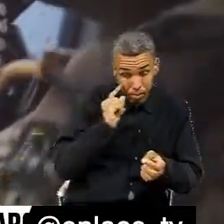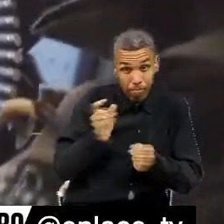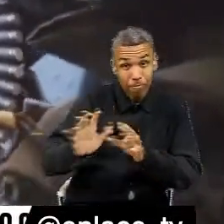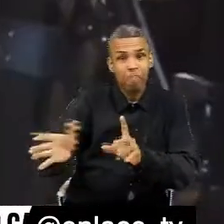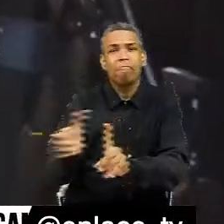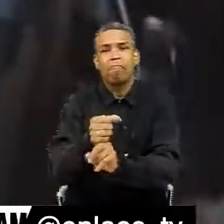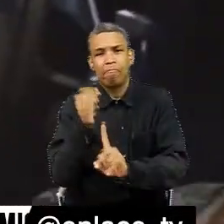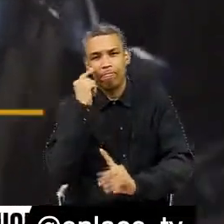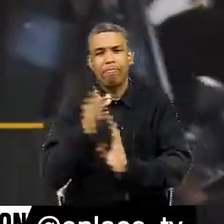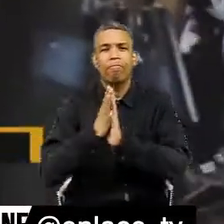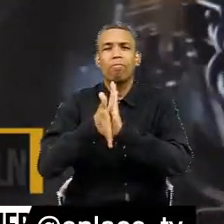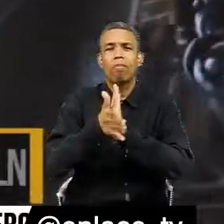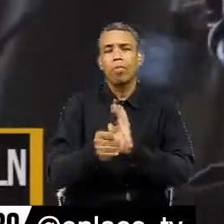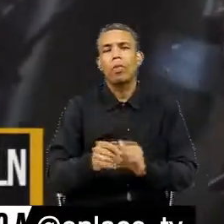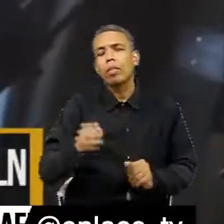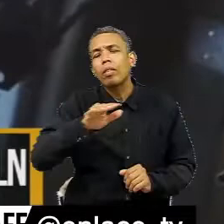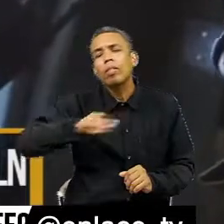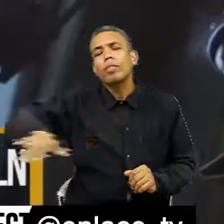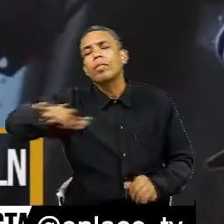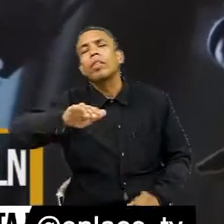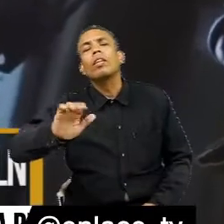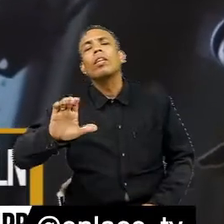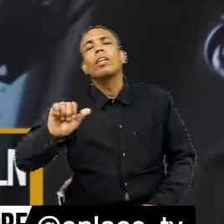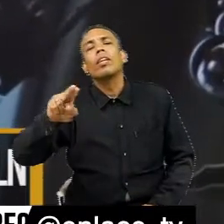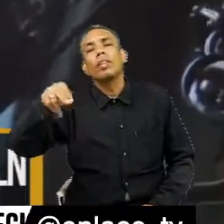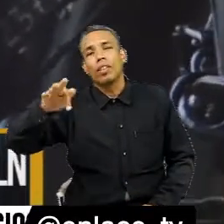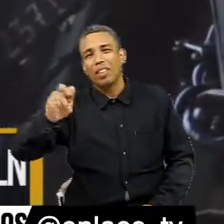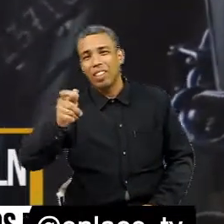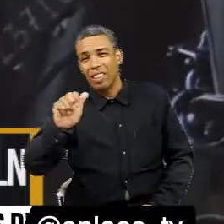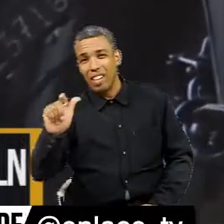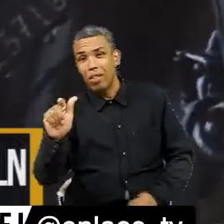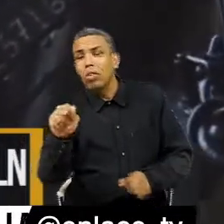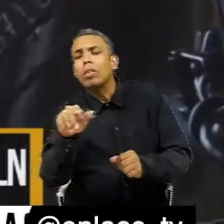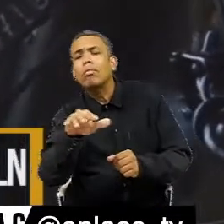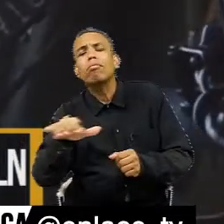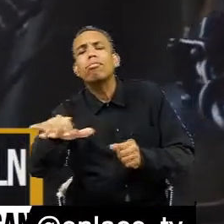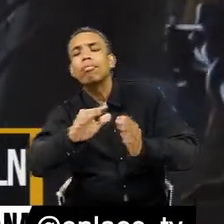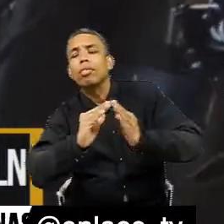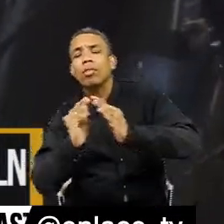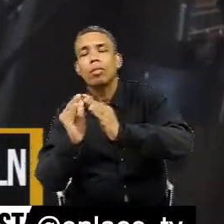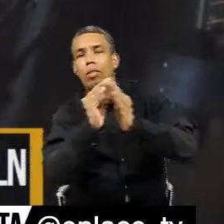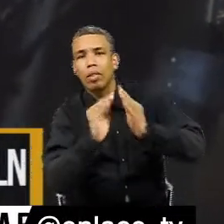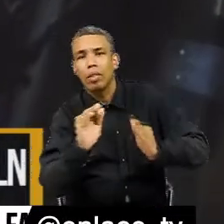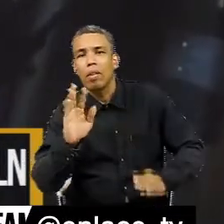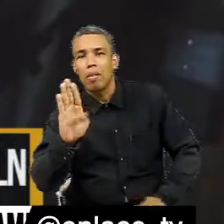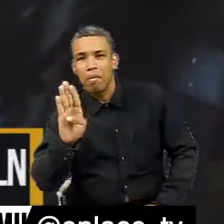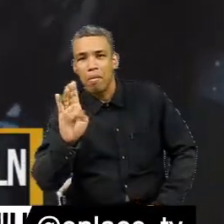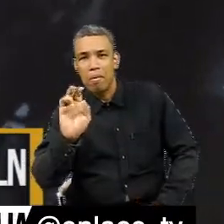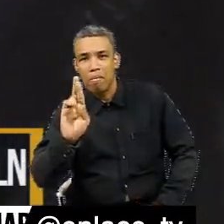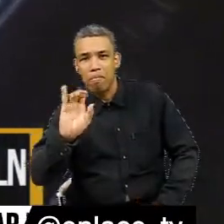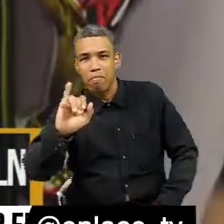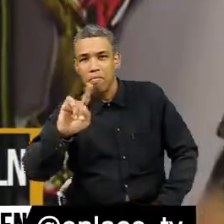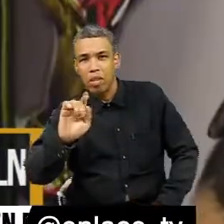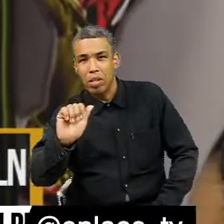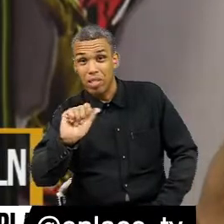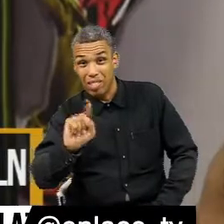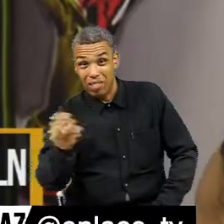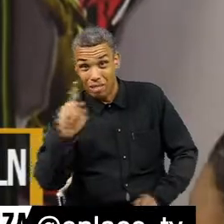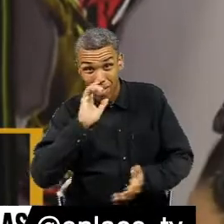en el corregimiento Brisas del municipio de Cantagallo, luego de informaciones suministradas por la comunidad de esta zona rural del sur de Bolívar.